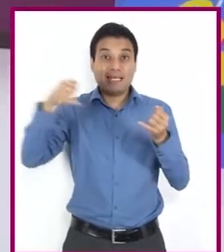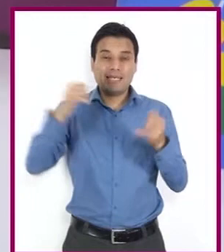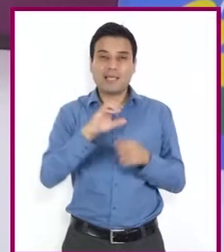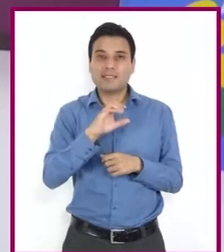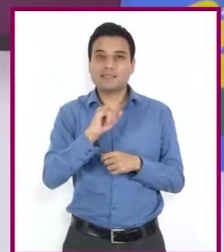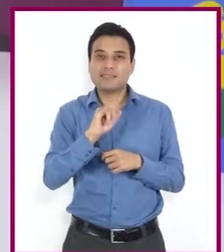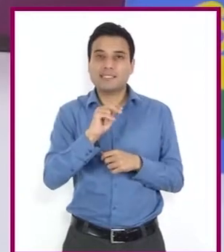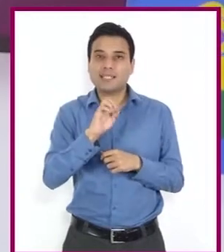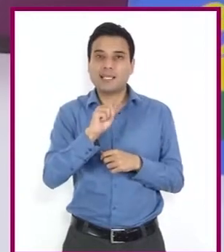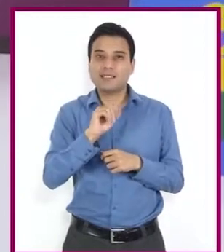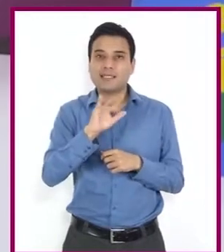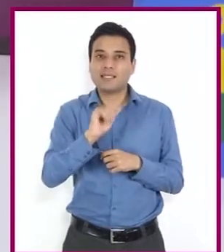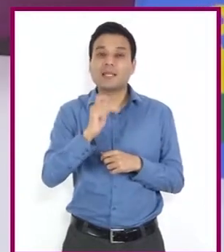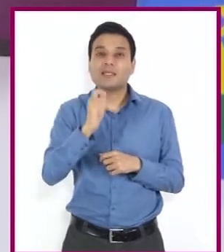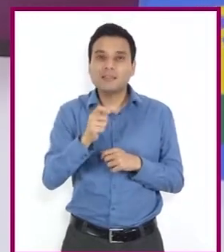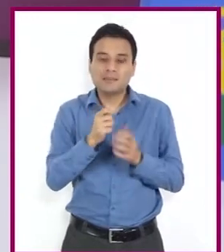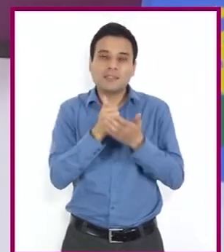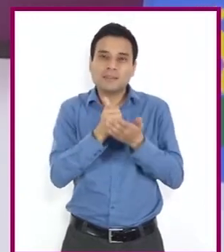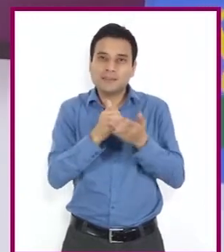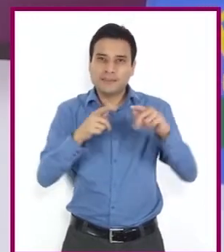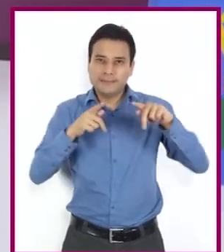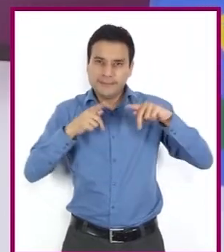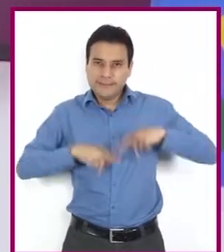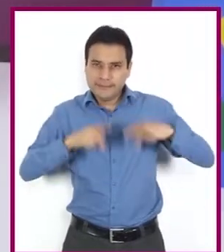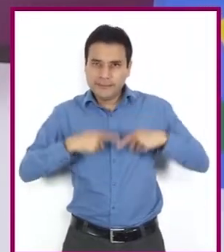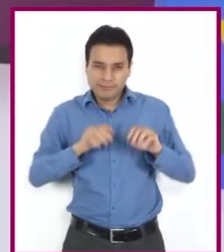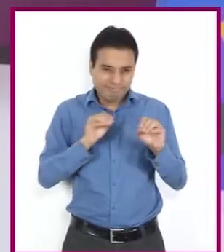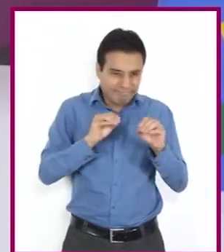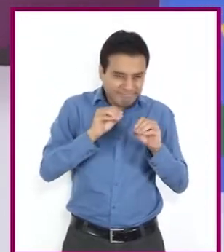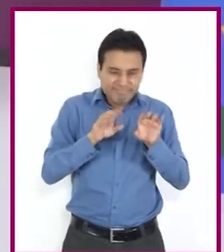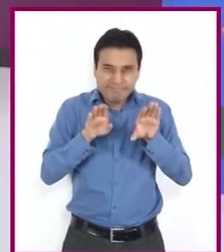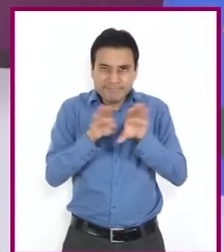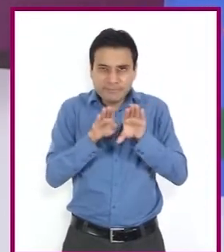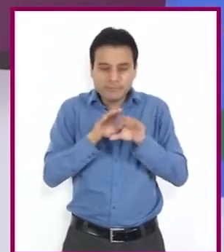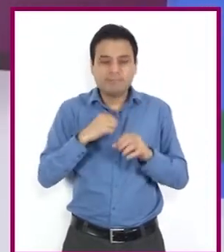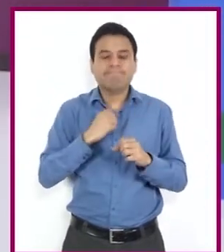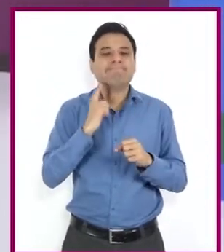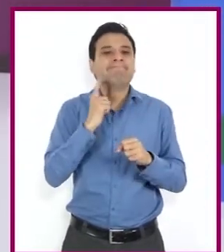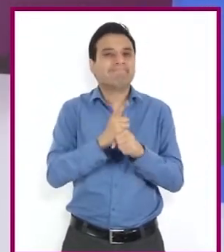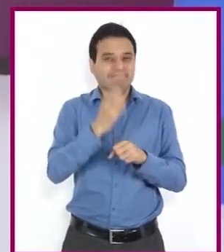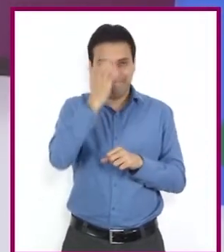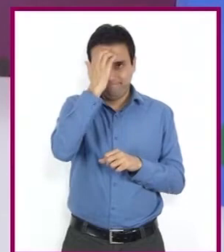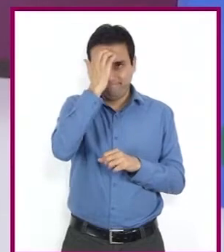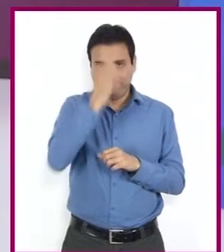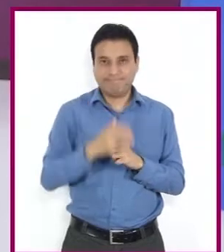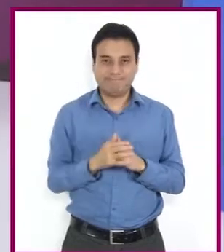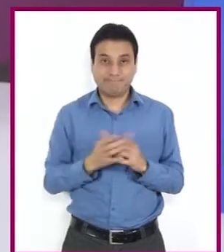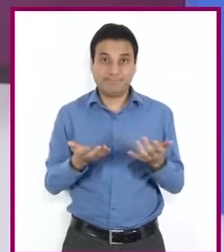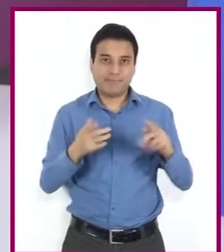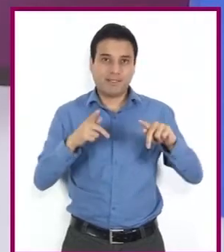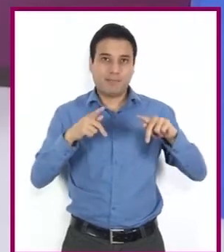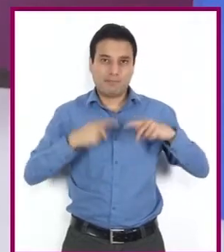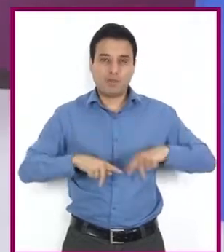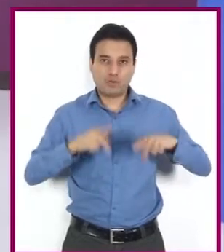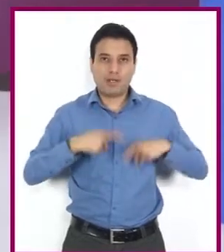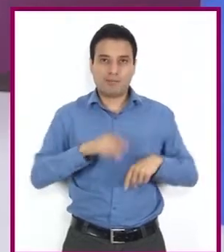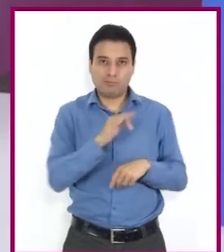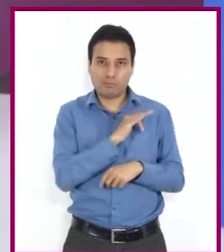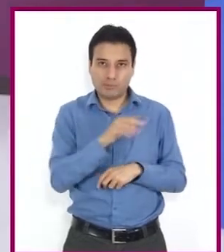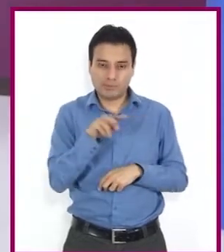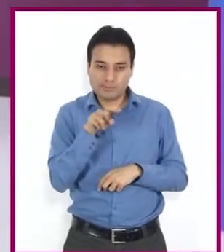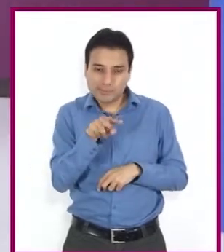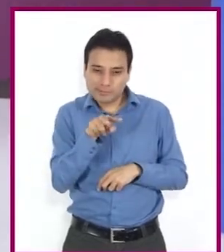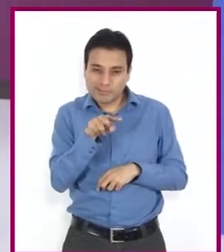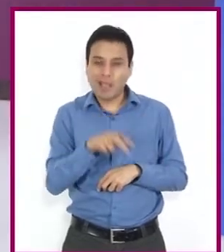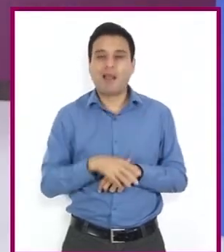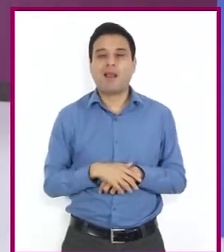símbolos gráficos que dotan de dinamismo y énfasis la narración, de manera que el lector pueda seguirlos con la vista, lo